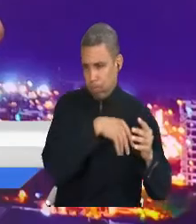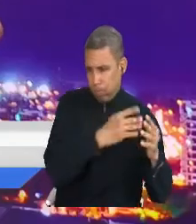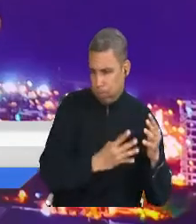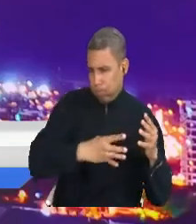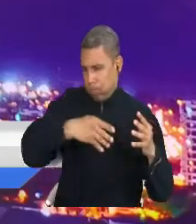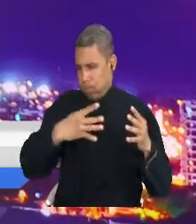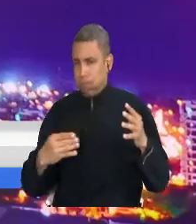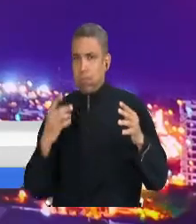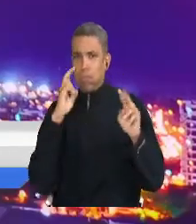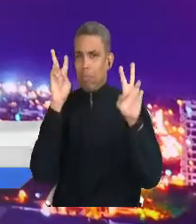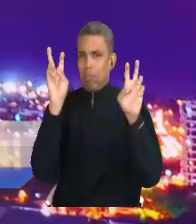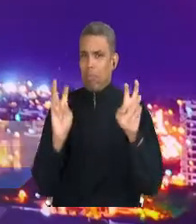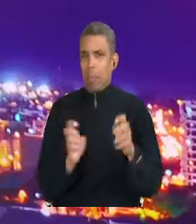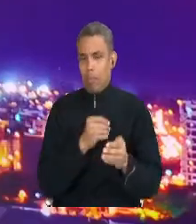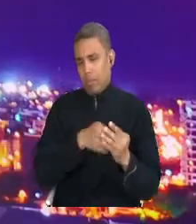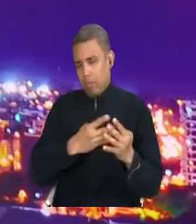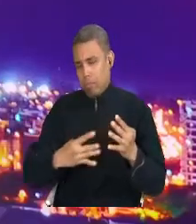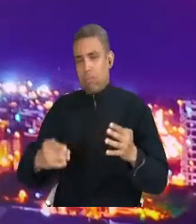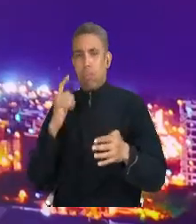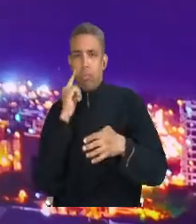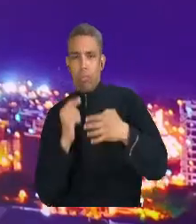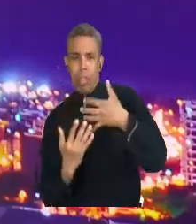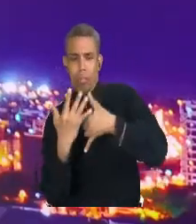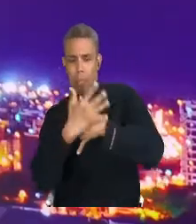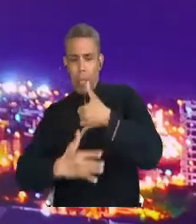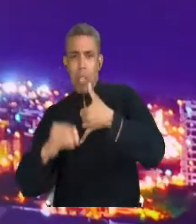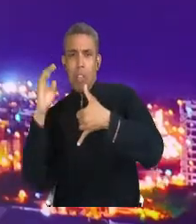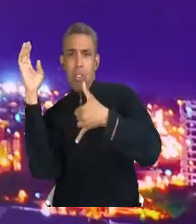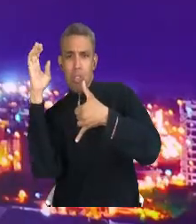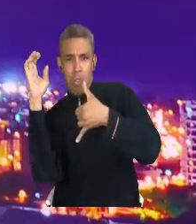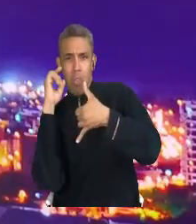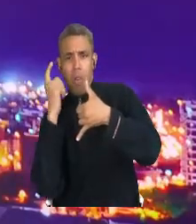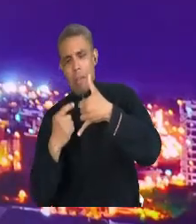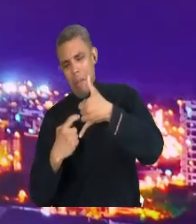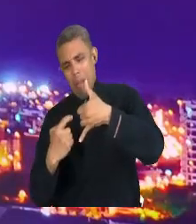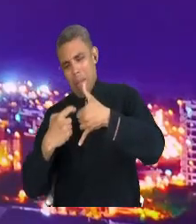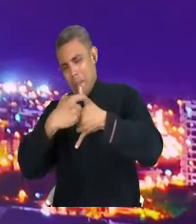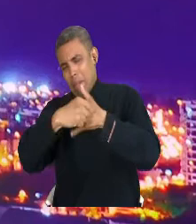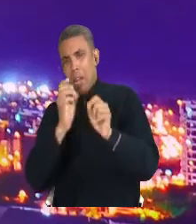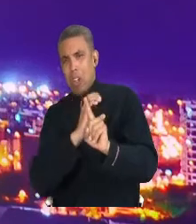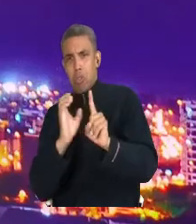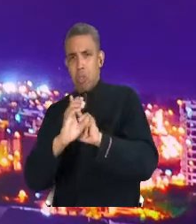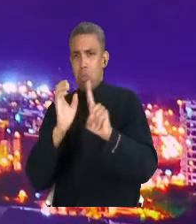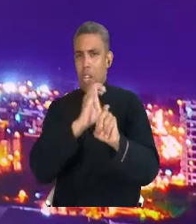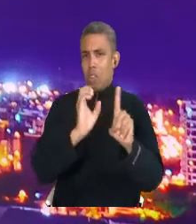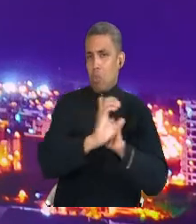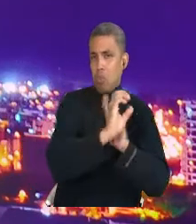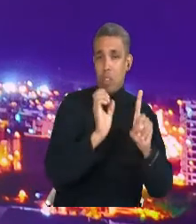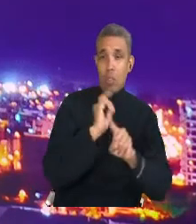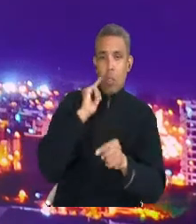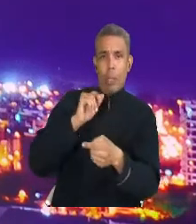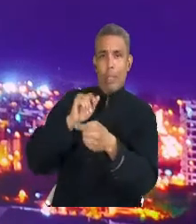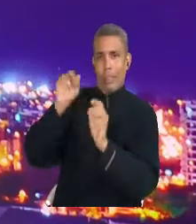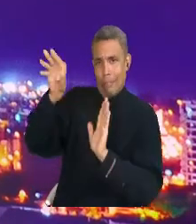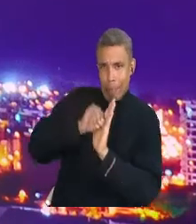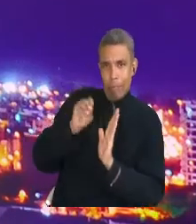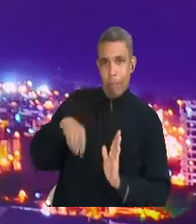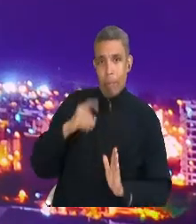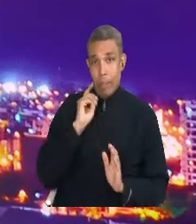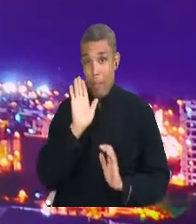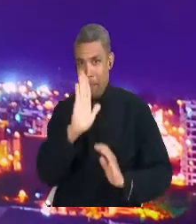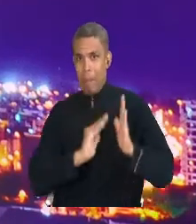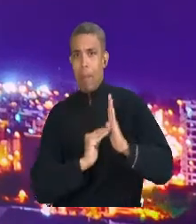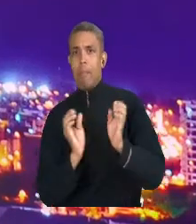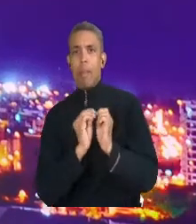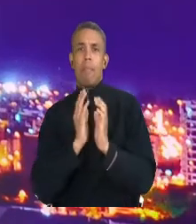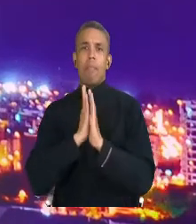Una nueva pausa y al regreso la invitación formal que hace la Asociación Música Popular a través de su presidente para que Barranca Bermeja no se pierda de